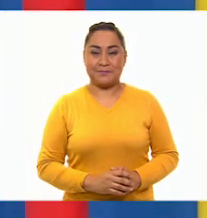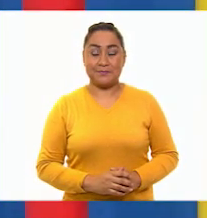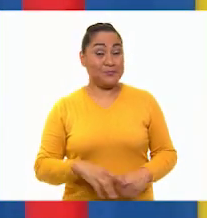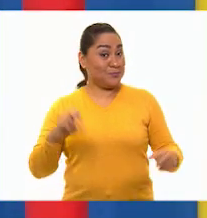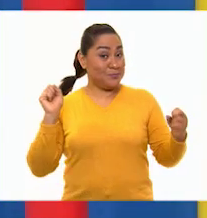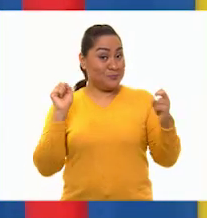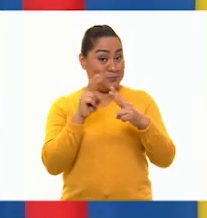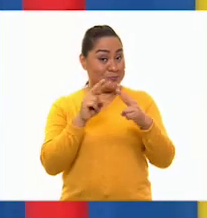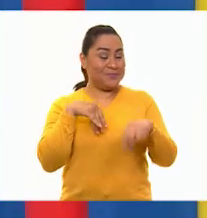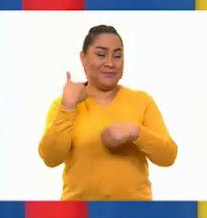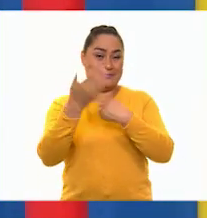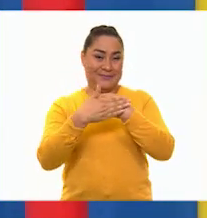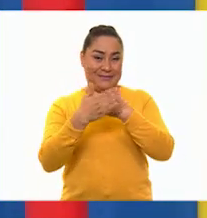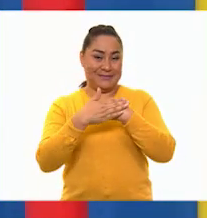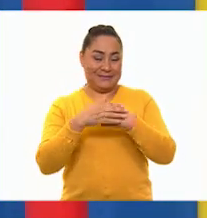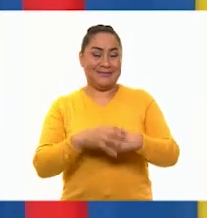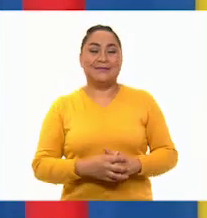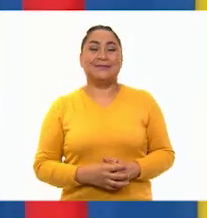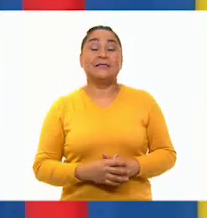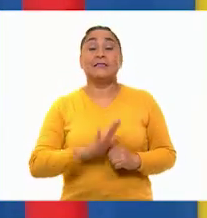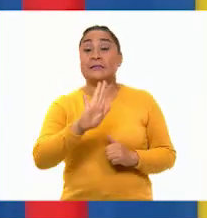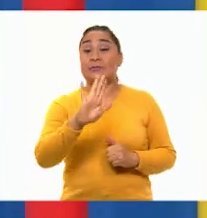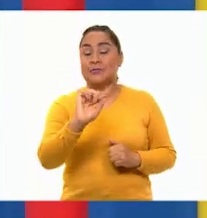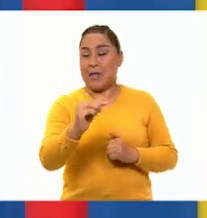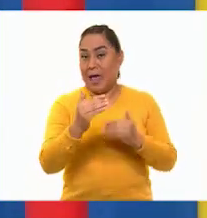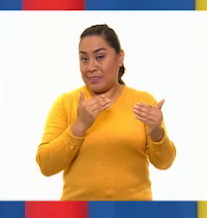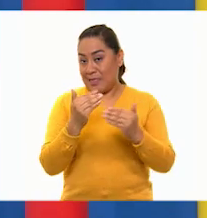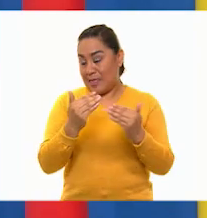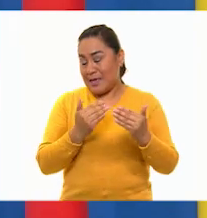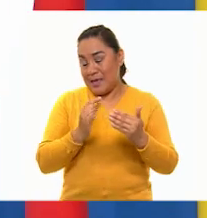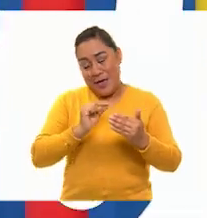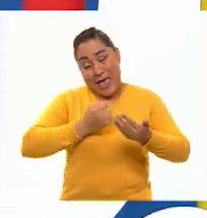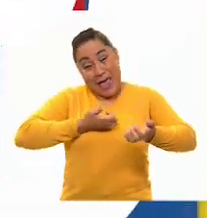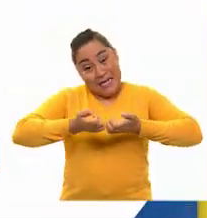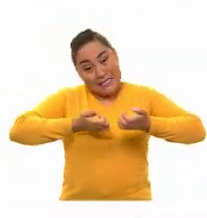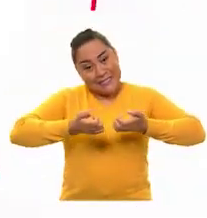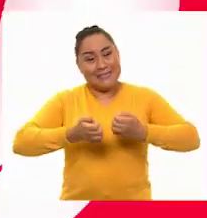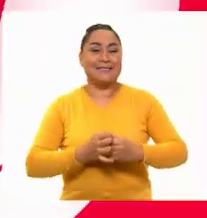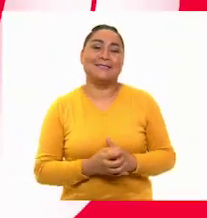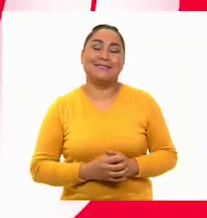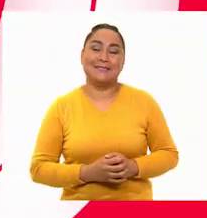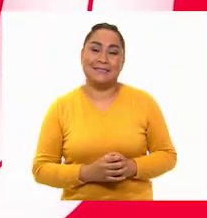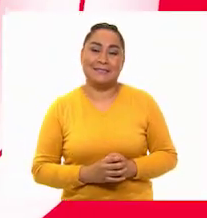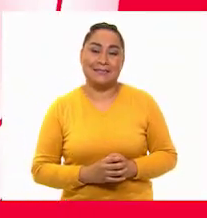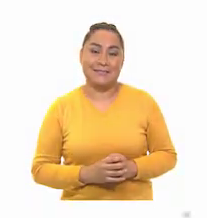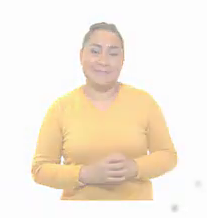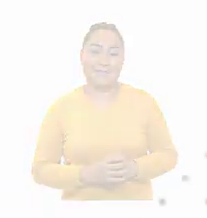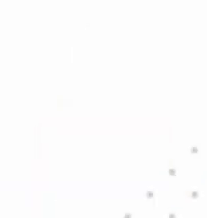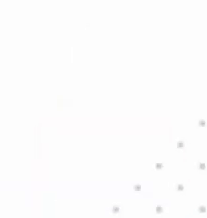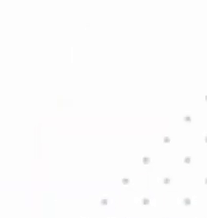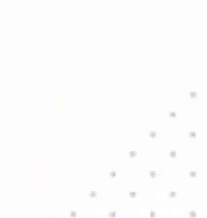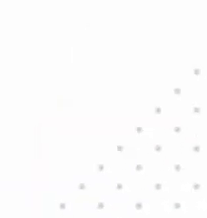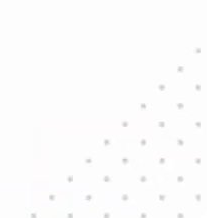Nos vemos hasta la próxima. Pero antes, a movernos un poco.